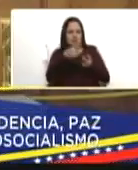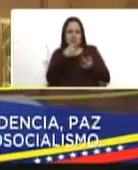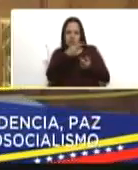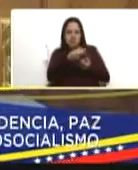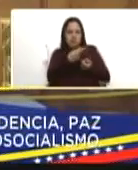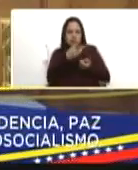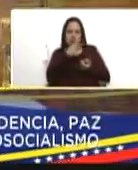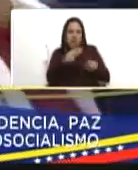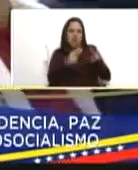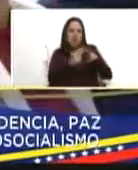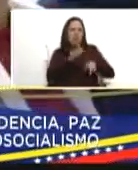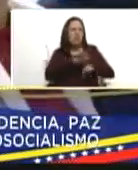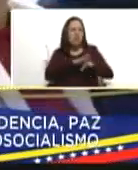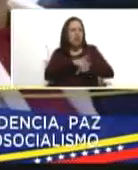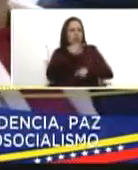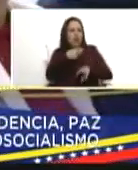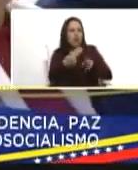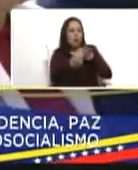qué no nos conocíamos